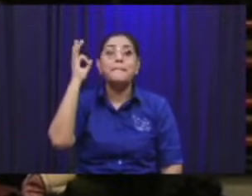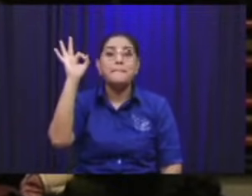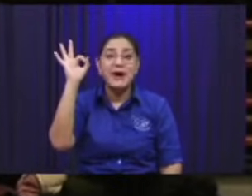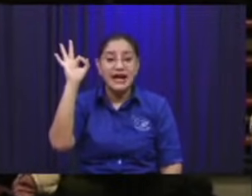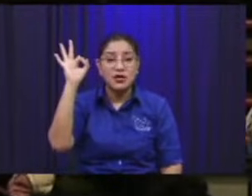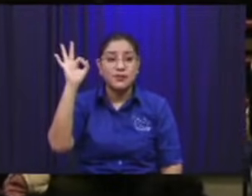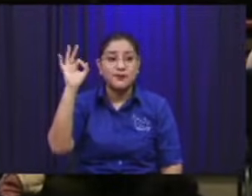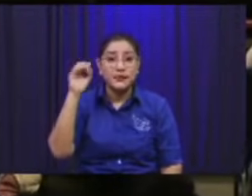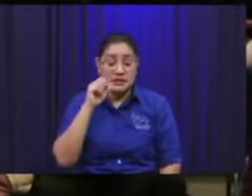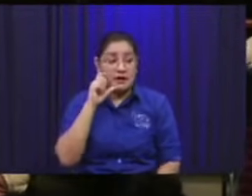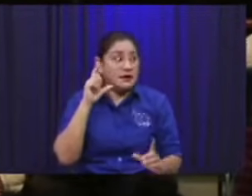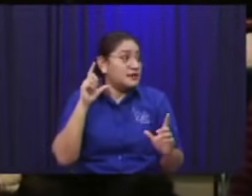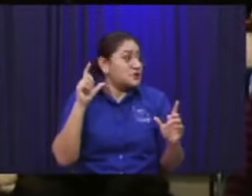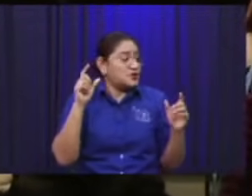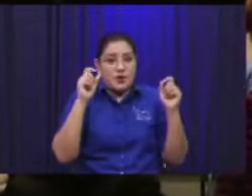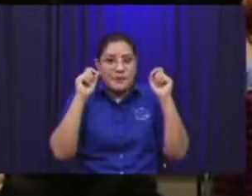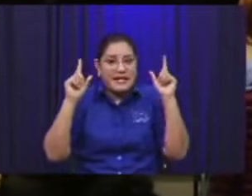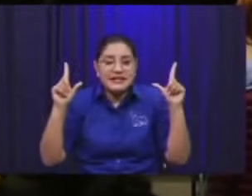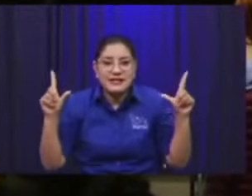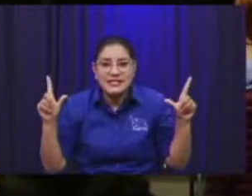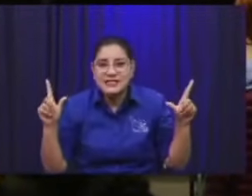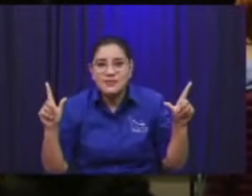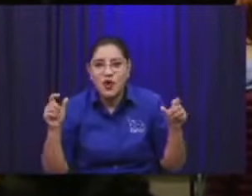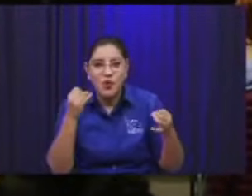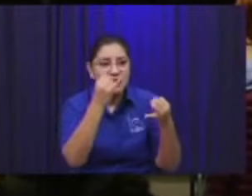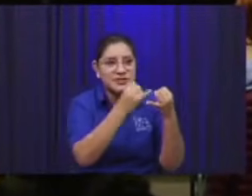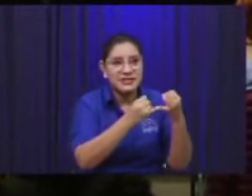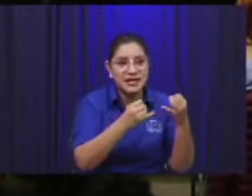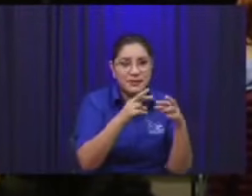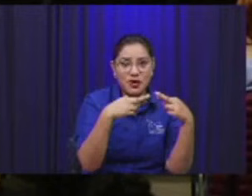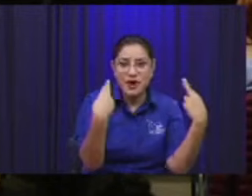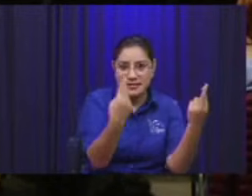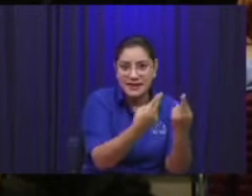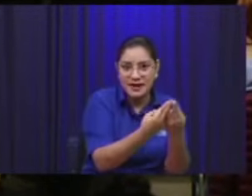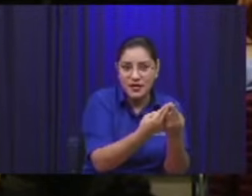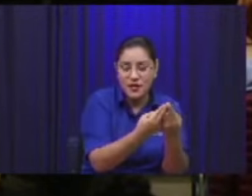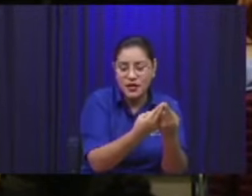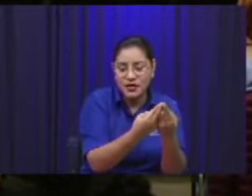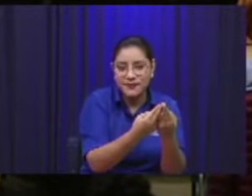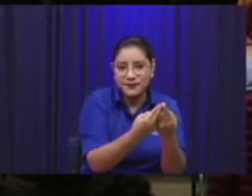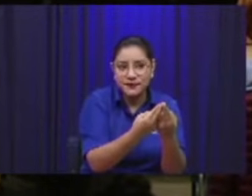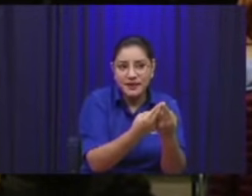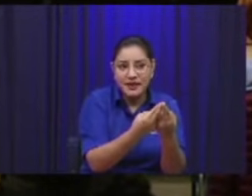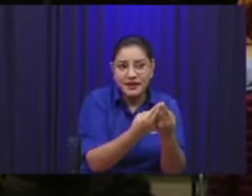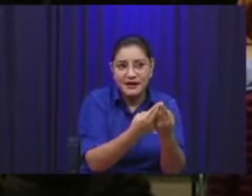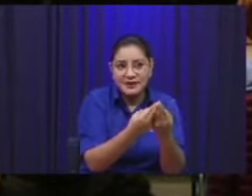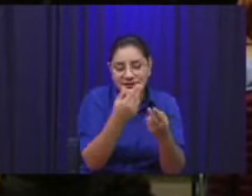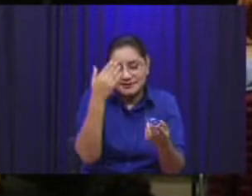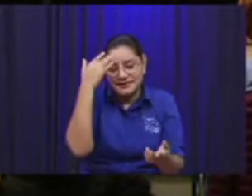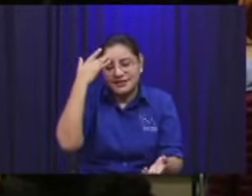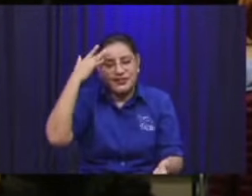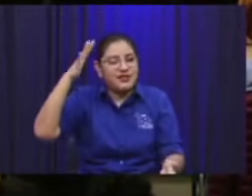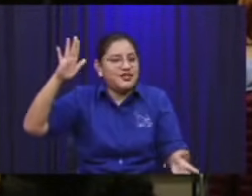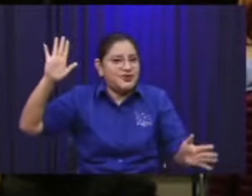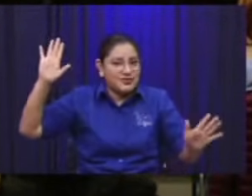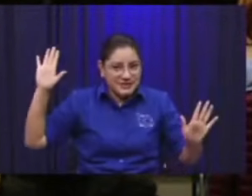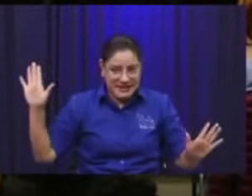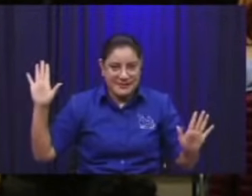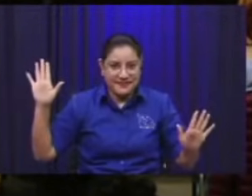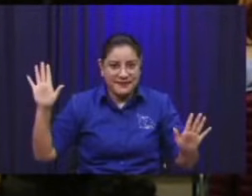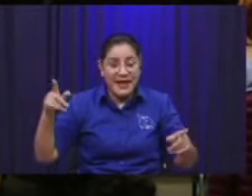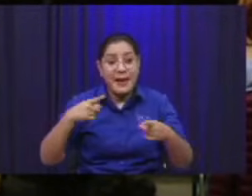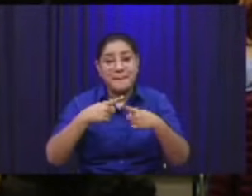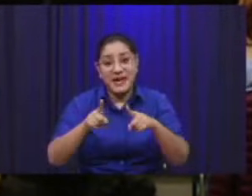entonces cuando yo en cuando se terminó que una profecía en tremenda yo no sé cómo el sumario me consigue un